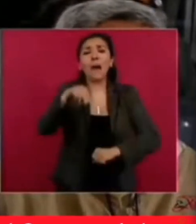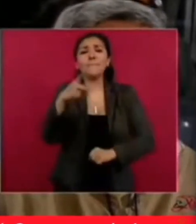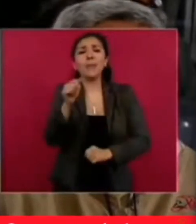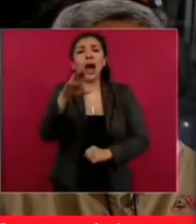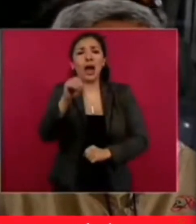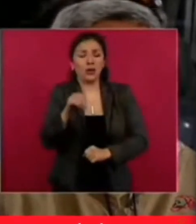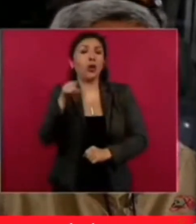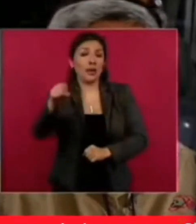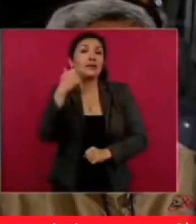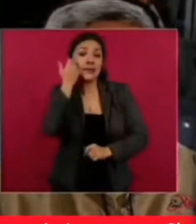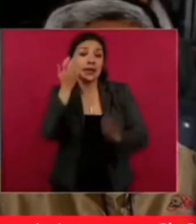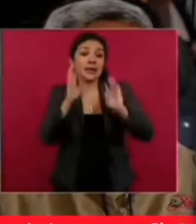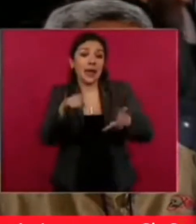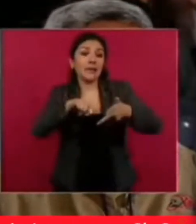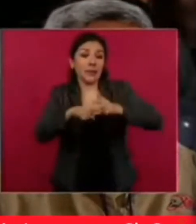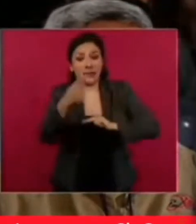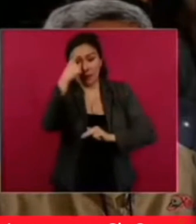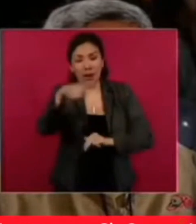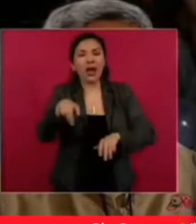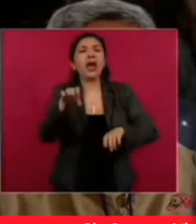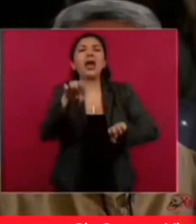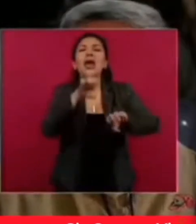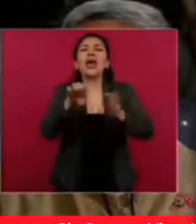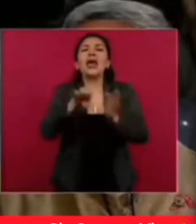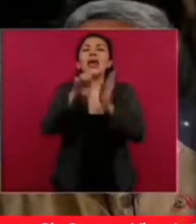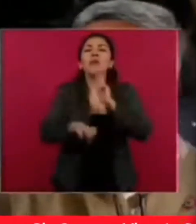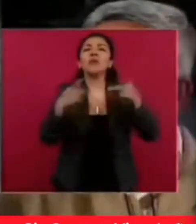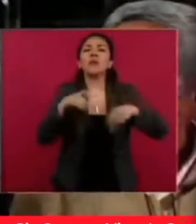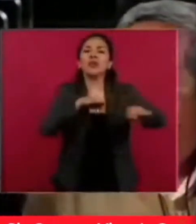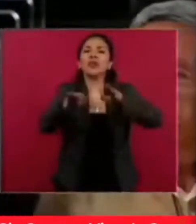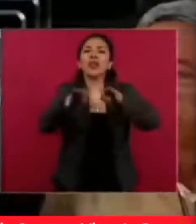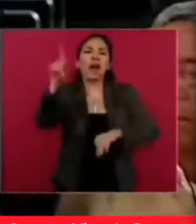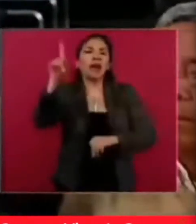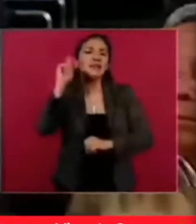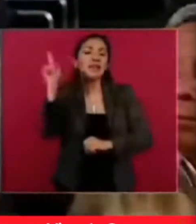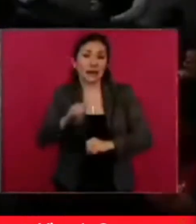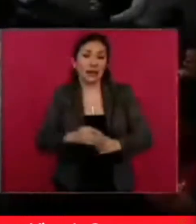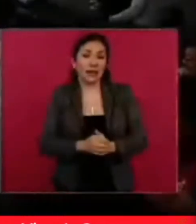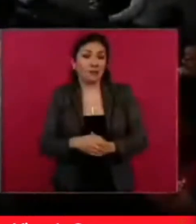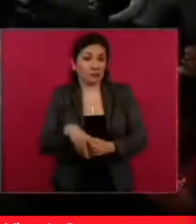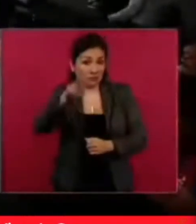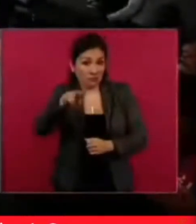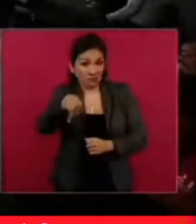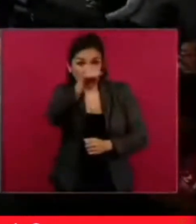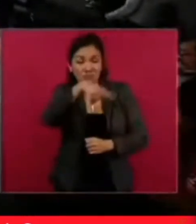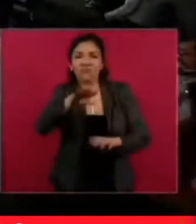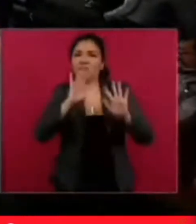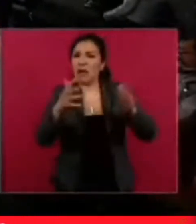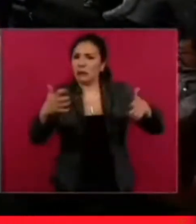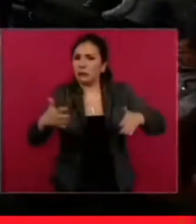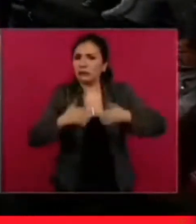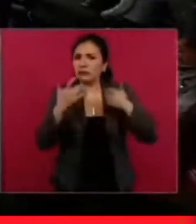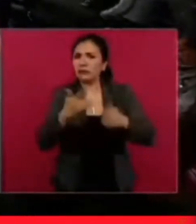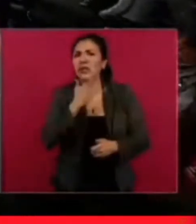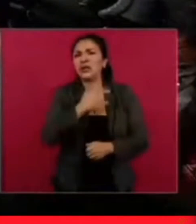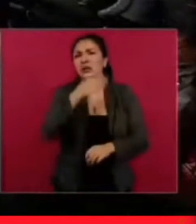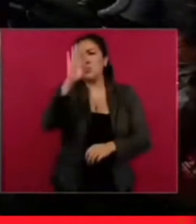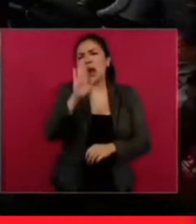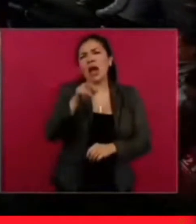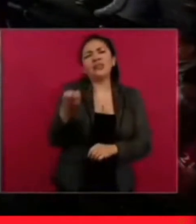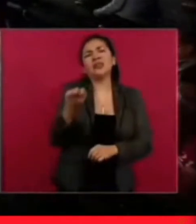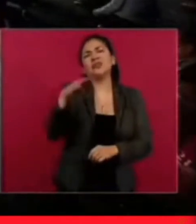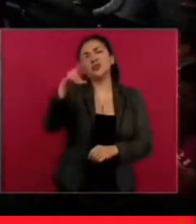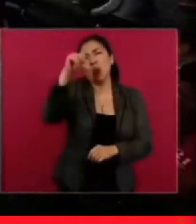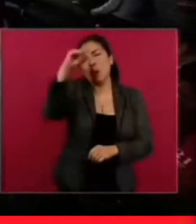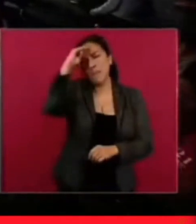están queriendo iniciar los empleados de Zacatecas. Los trabajadores son muy bravos y de verdad lo están como subestimando. ¿Qué opinión nos da de